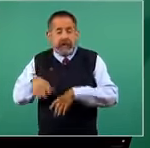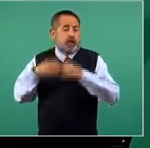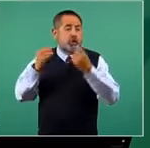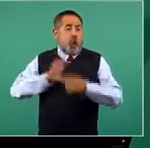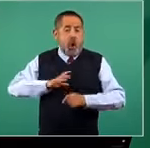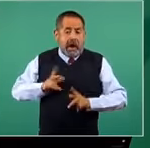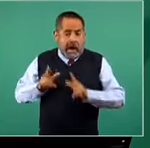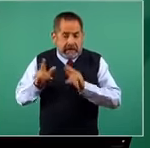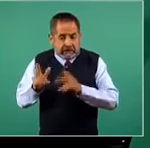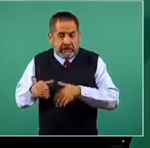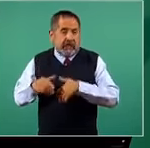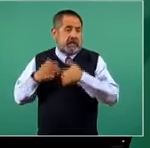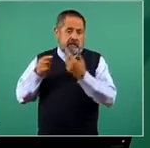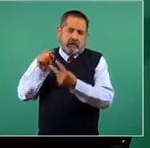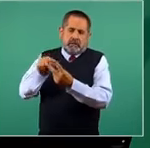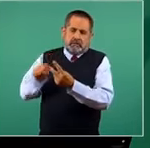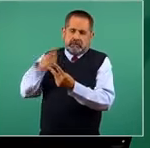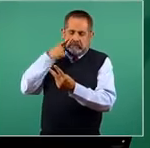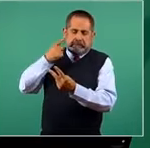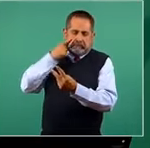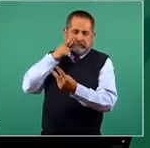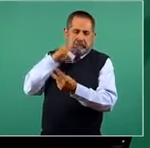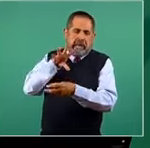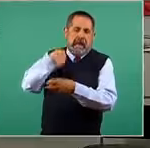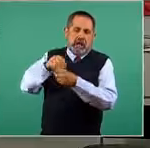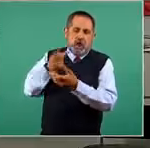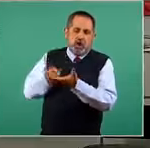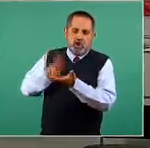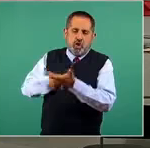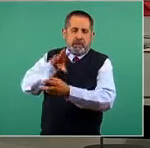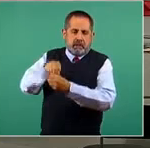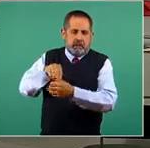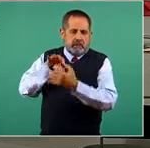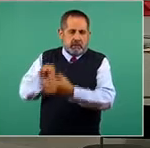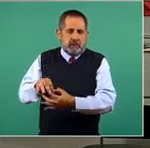cáncer, son los escenarios más comunes.